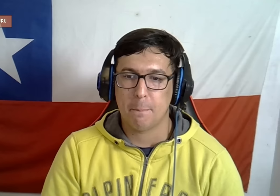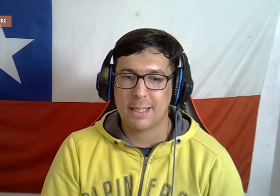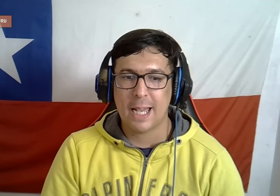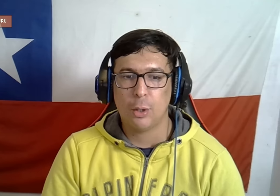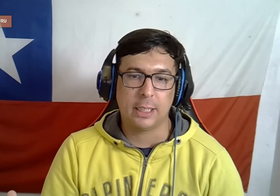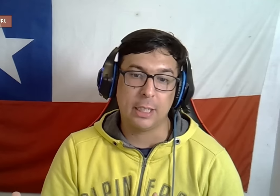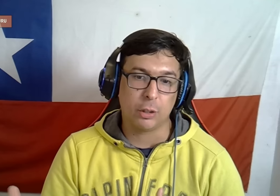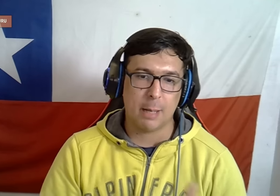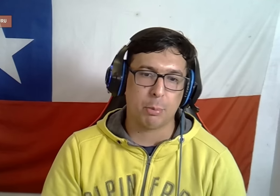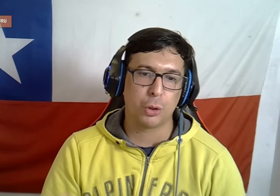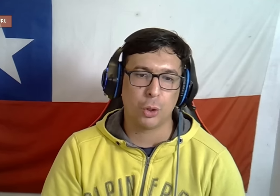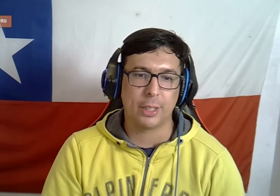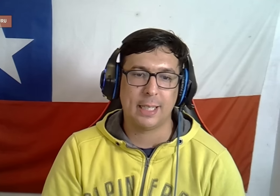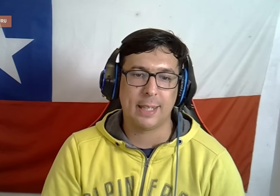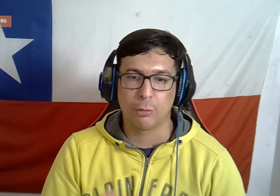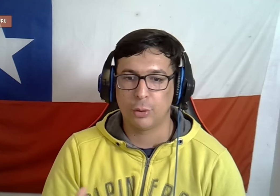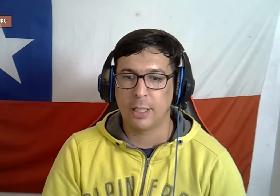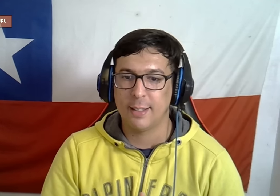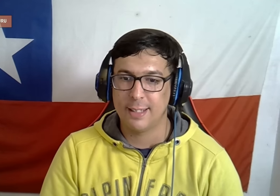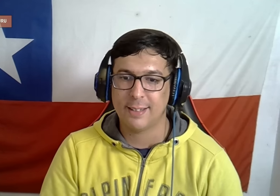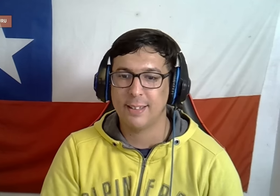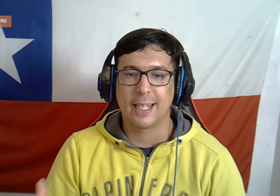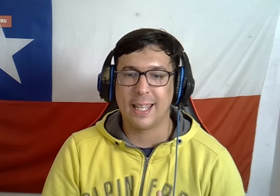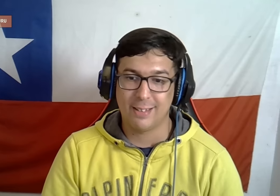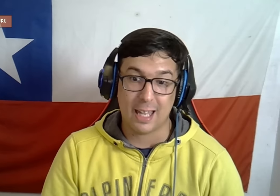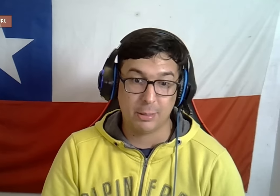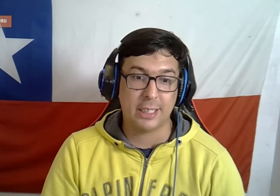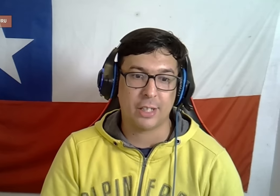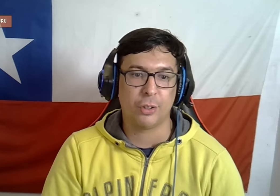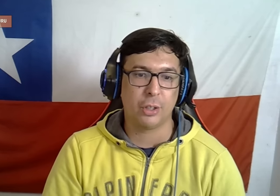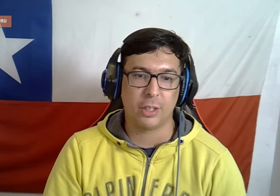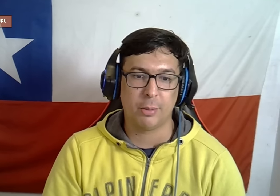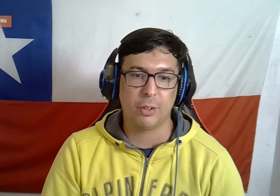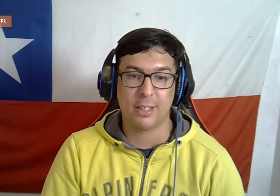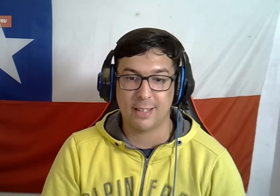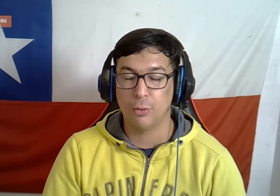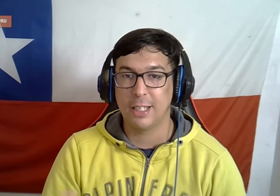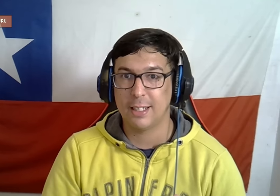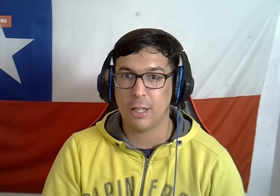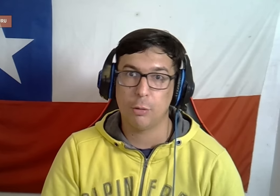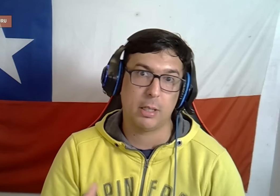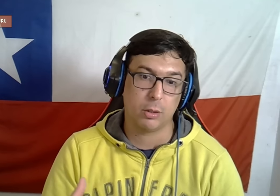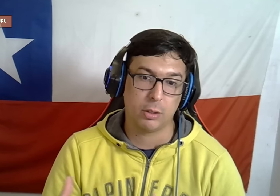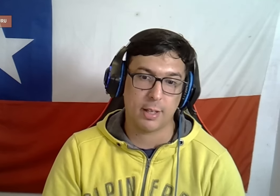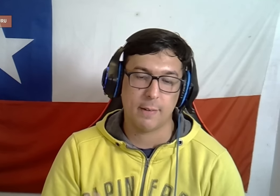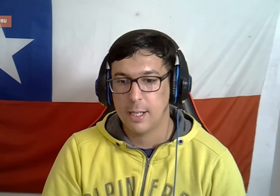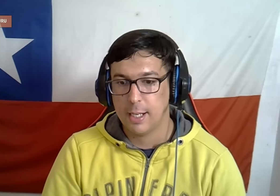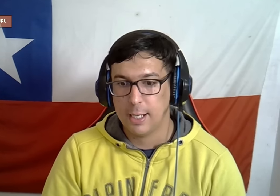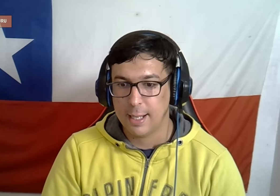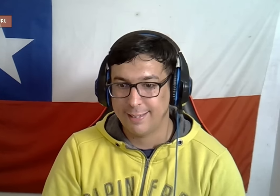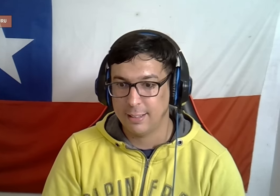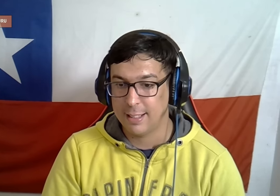doctora Manaro y con el apoyo de las autoridades de ACE, que es la Administración de los Servicios de Salud del Estado. Para los que no